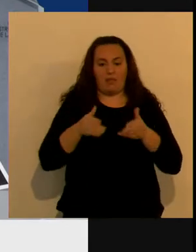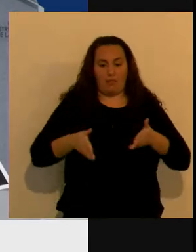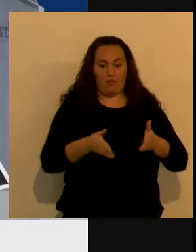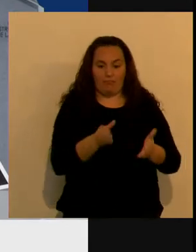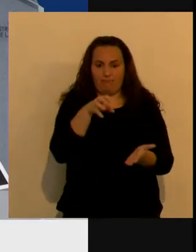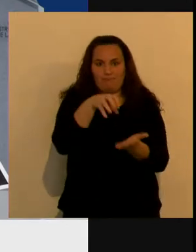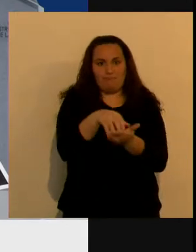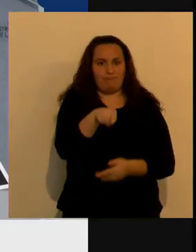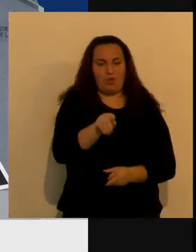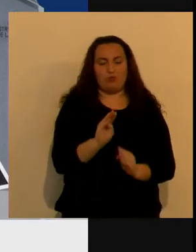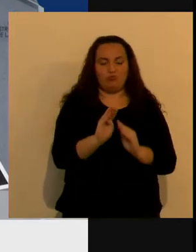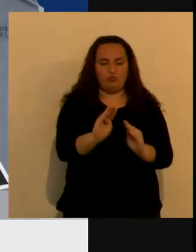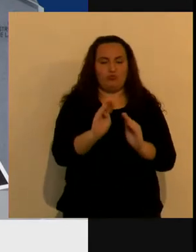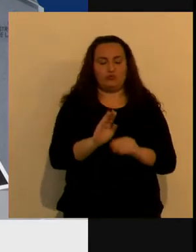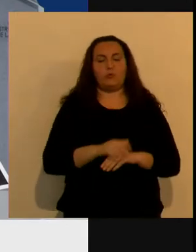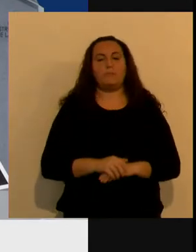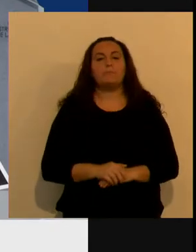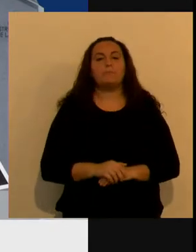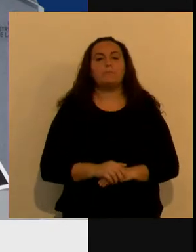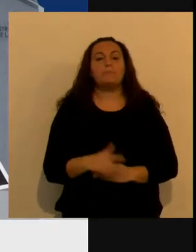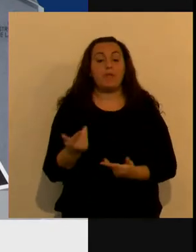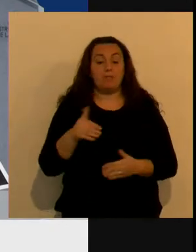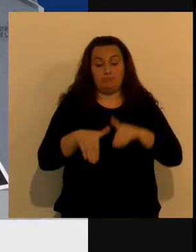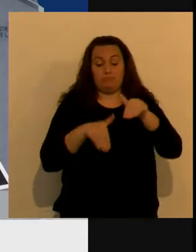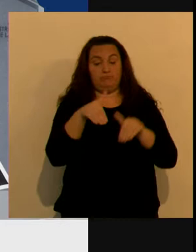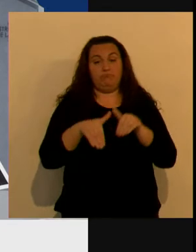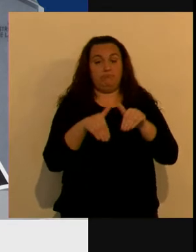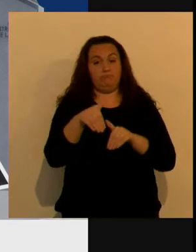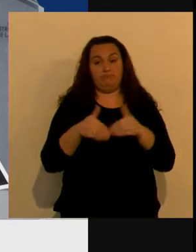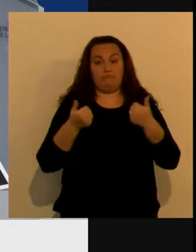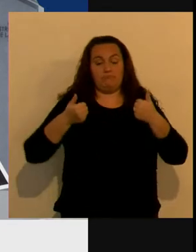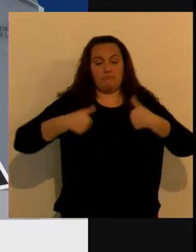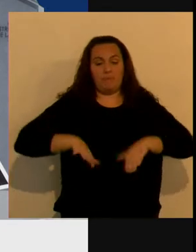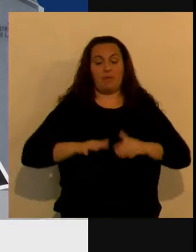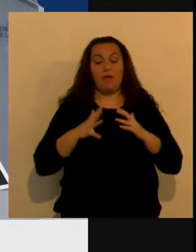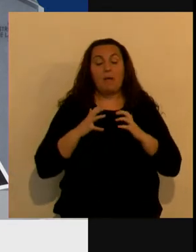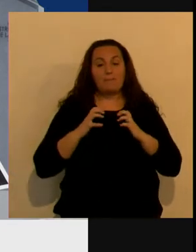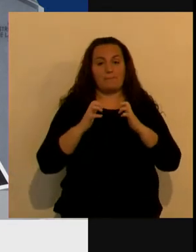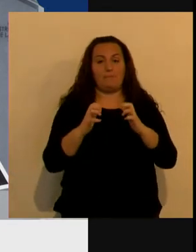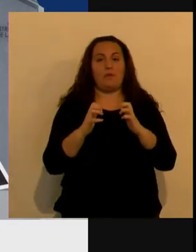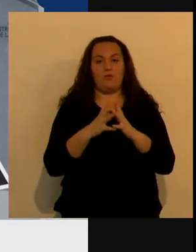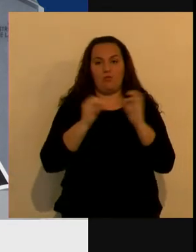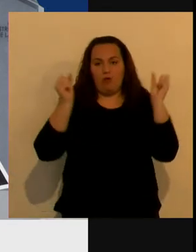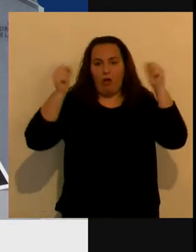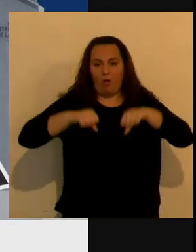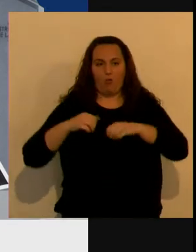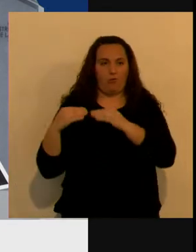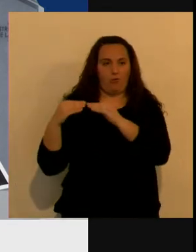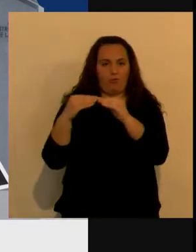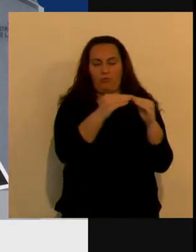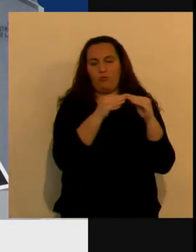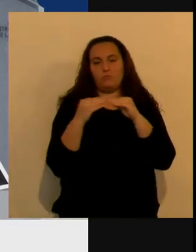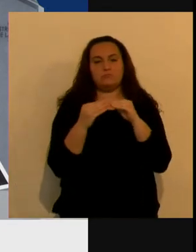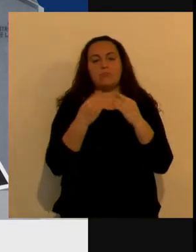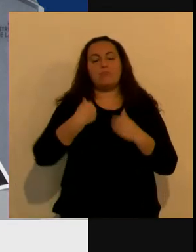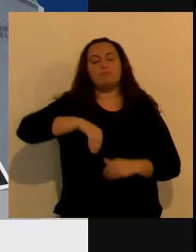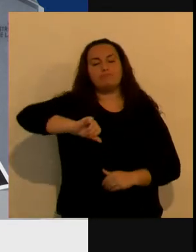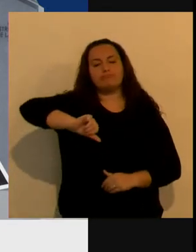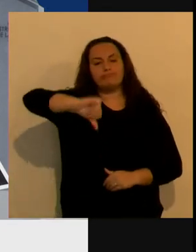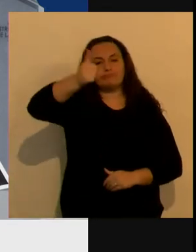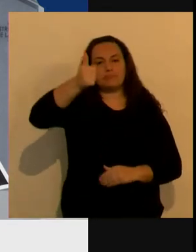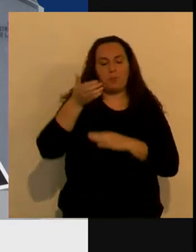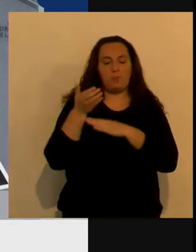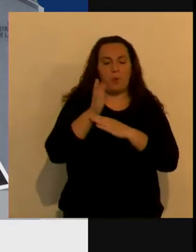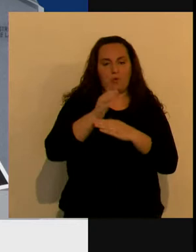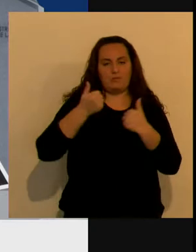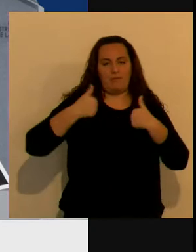Ciencia. Sometida a votación, el Pleno, por unanimidad, acuerda aprobar esta